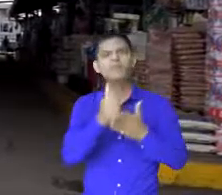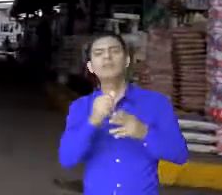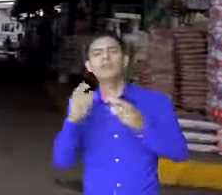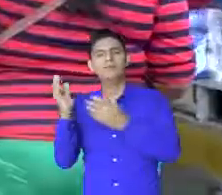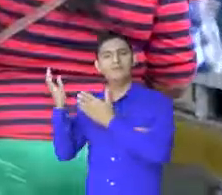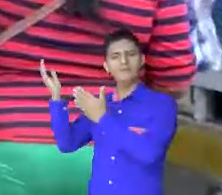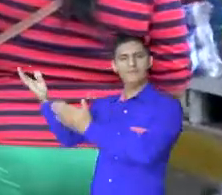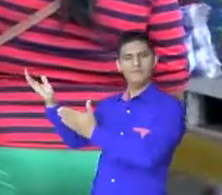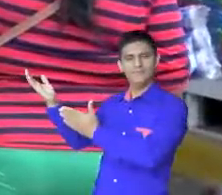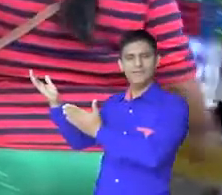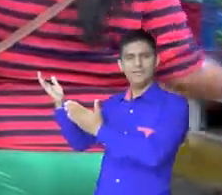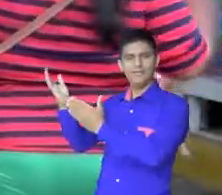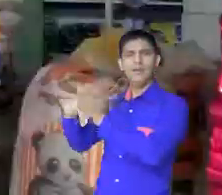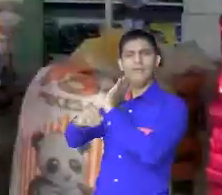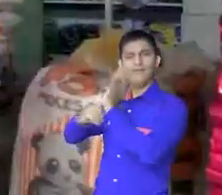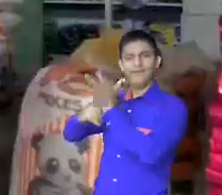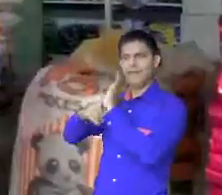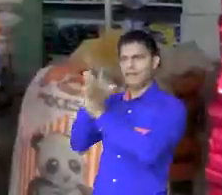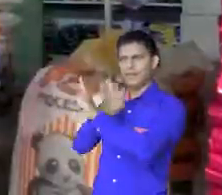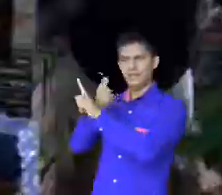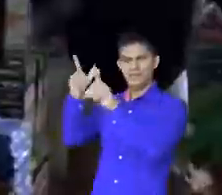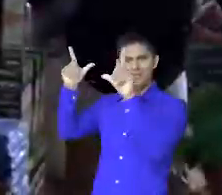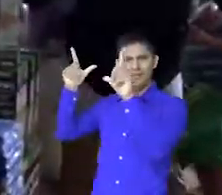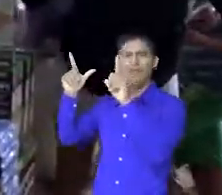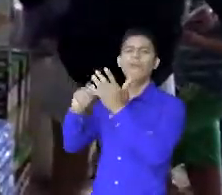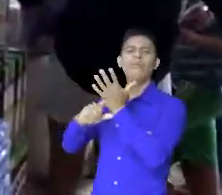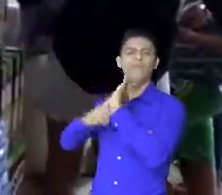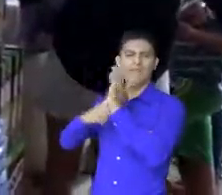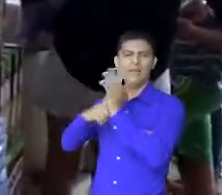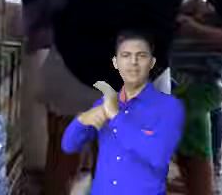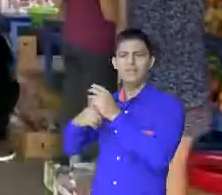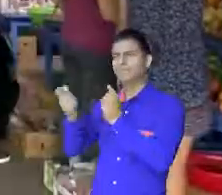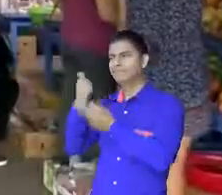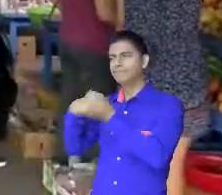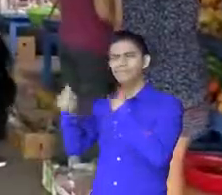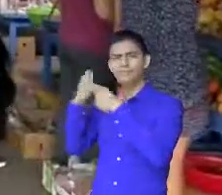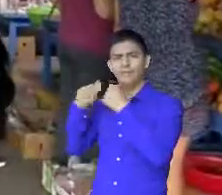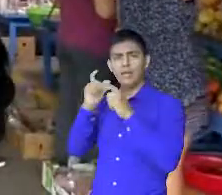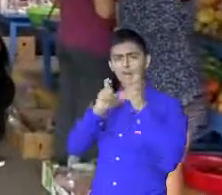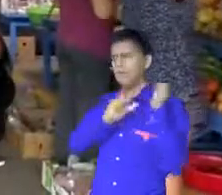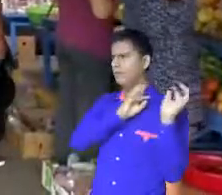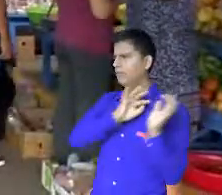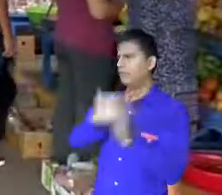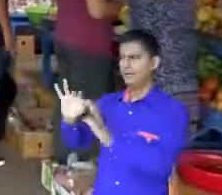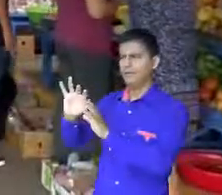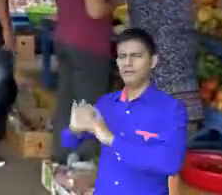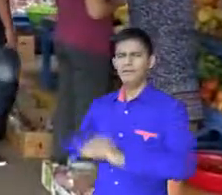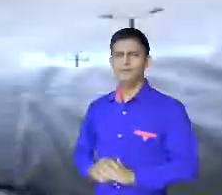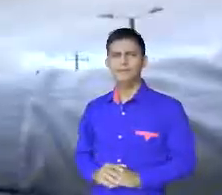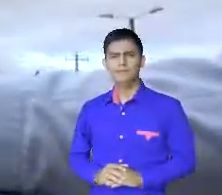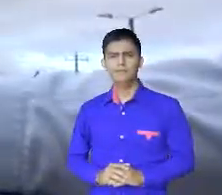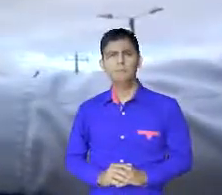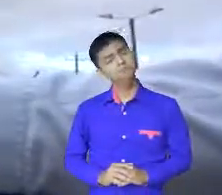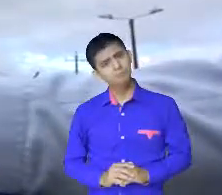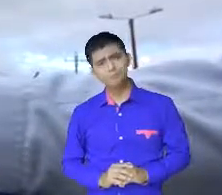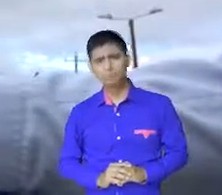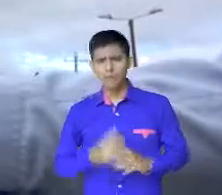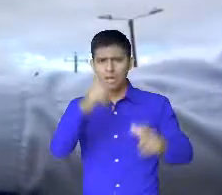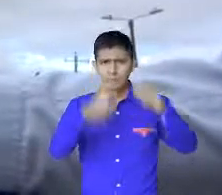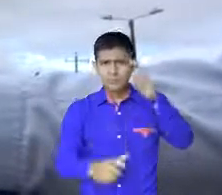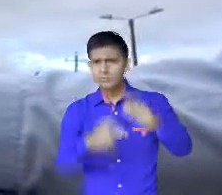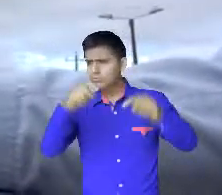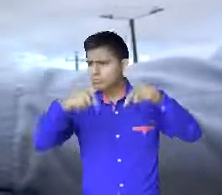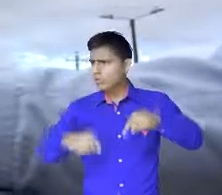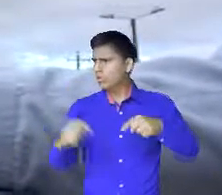Feria Libre. Esto se ve reflejado con una mejor atención a los clientes que acuden a este centro de abastos. Los comerciantes acá